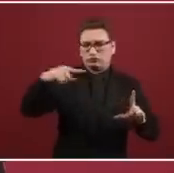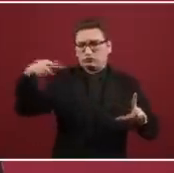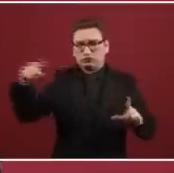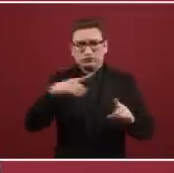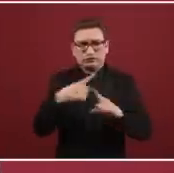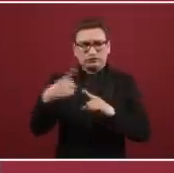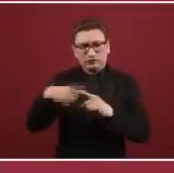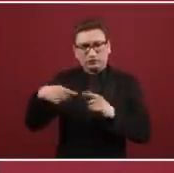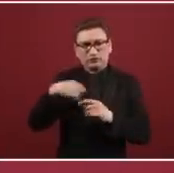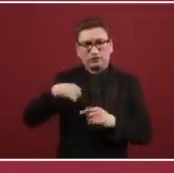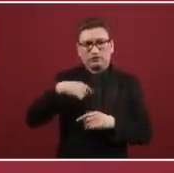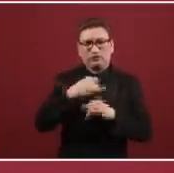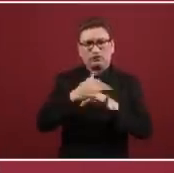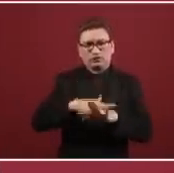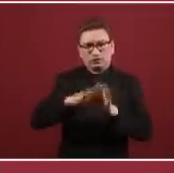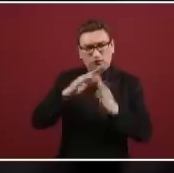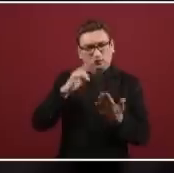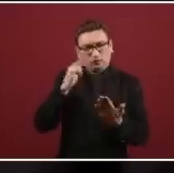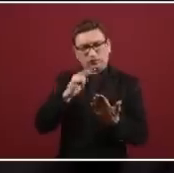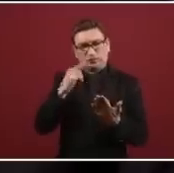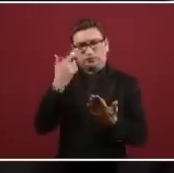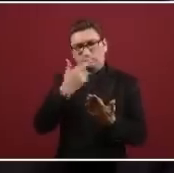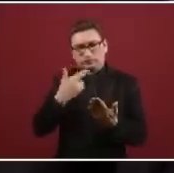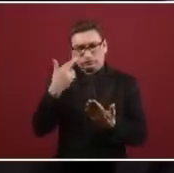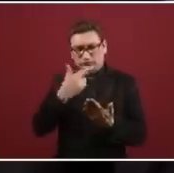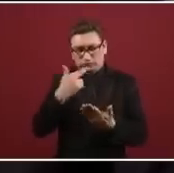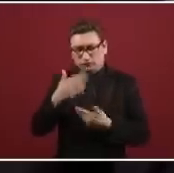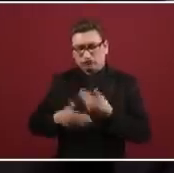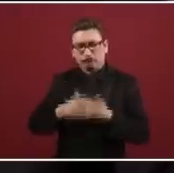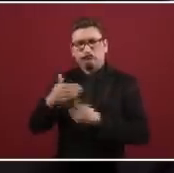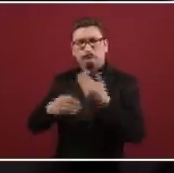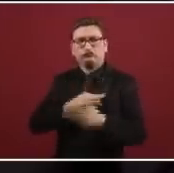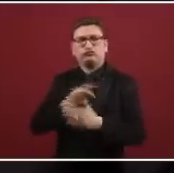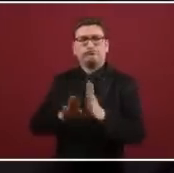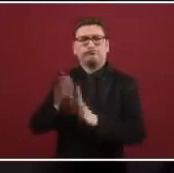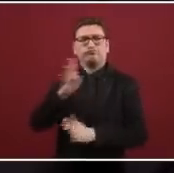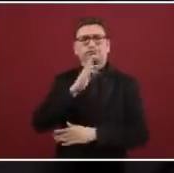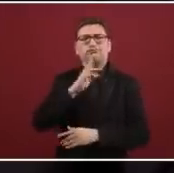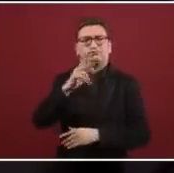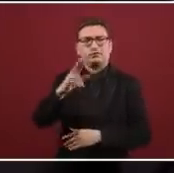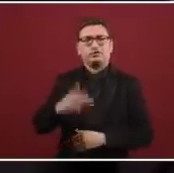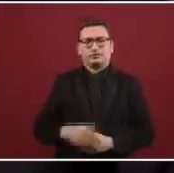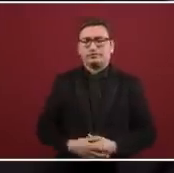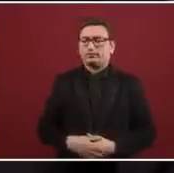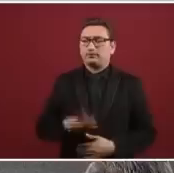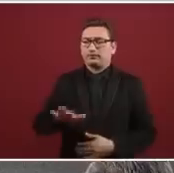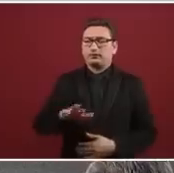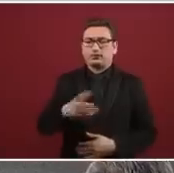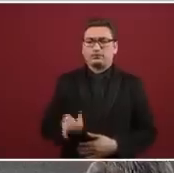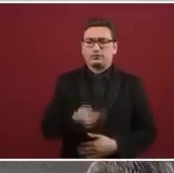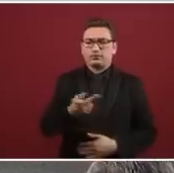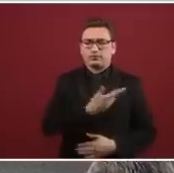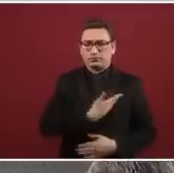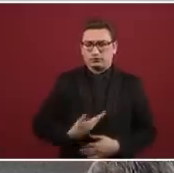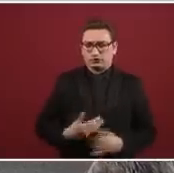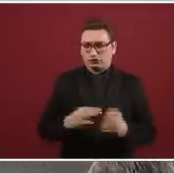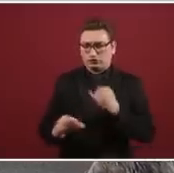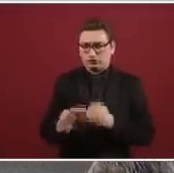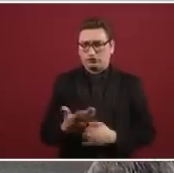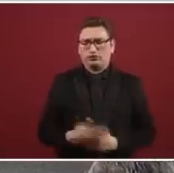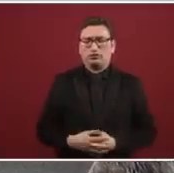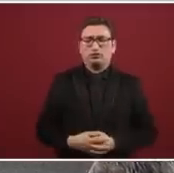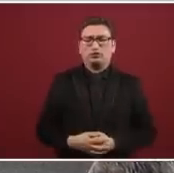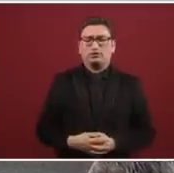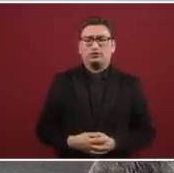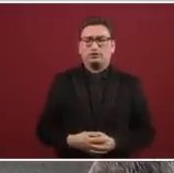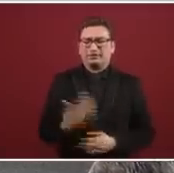llevar a que tengamos buenos resultados. Por último, presidente, solamente preguntarle, hace